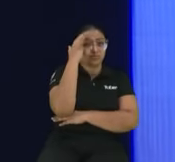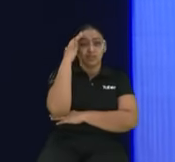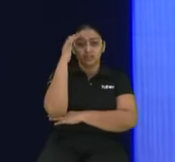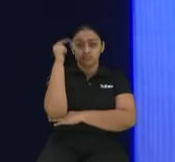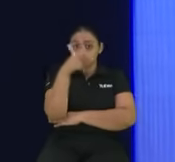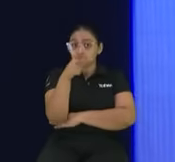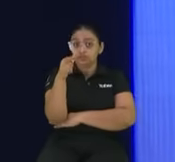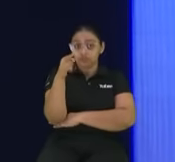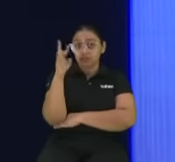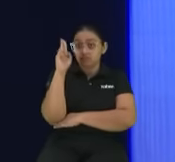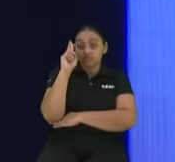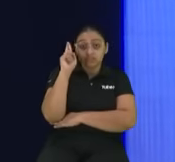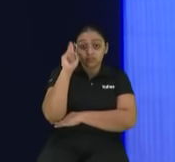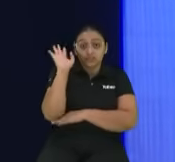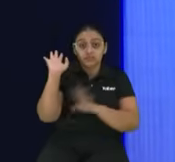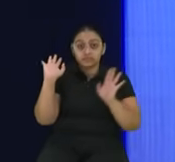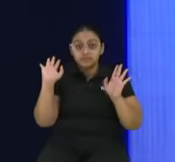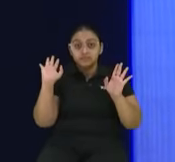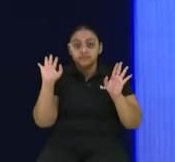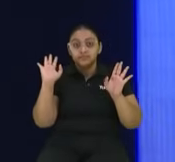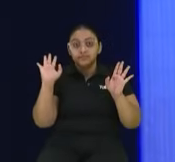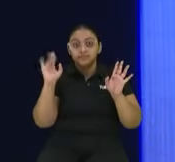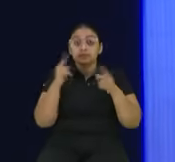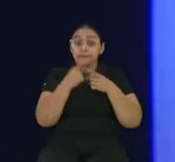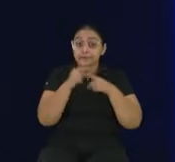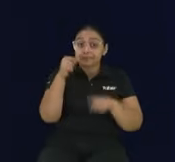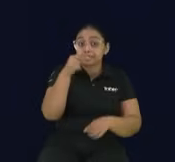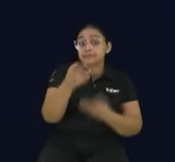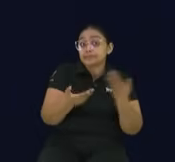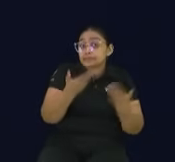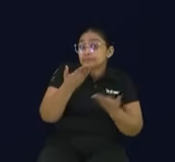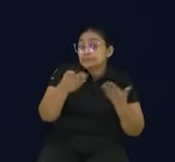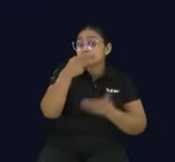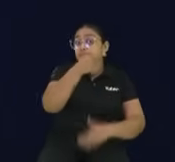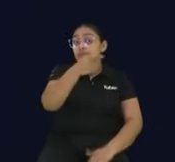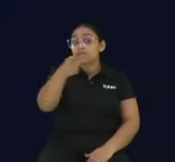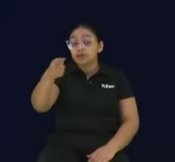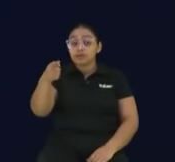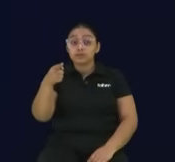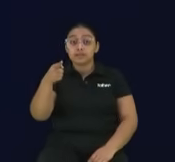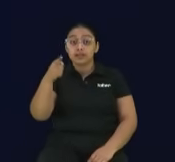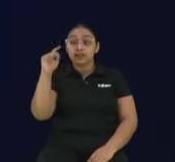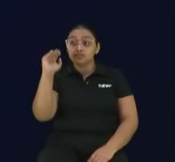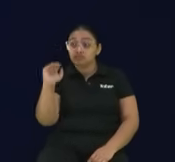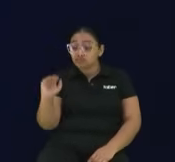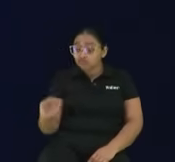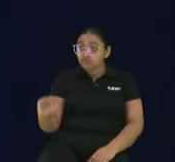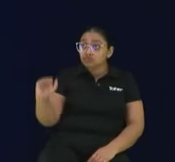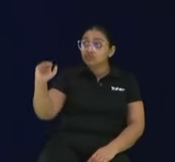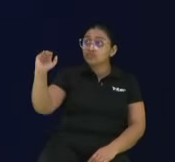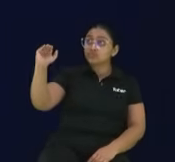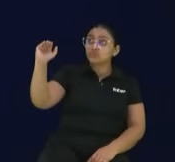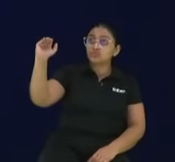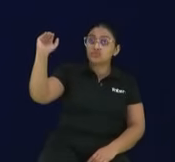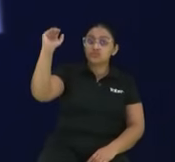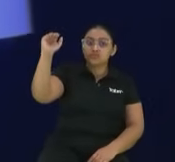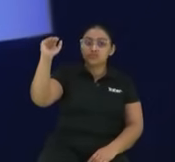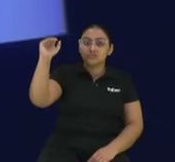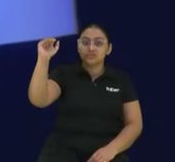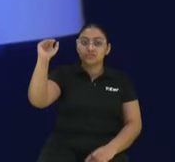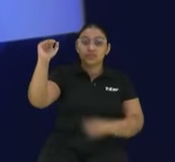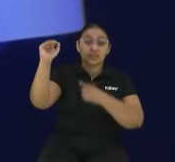razón pero probablemente usted ha crecido demasiado de tal forma o de tal manera que ha